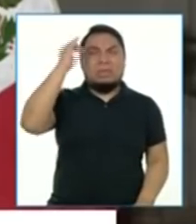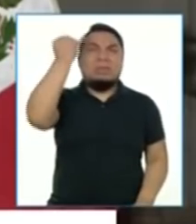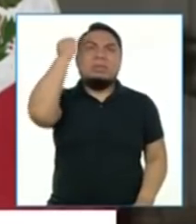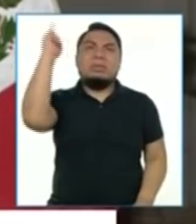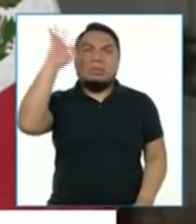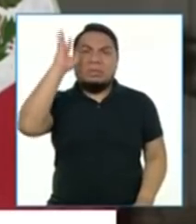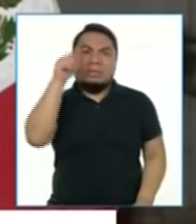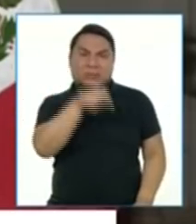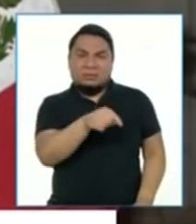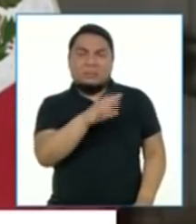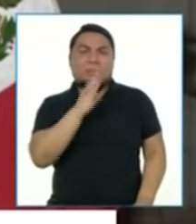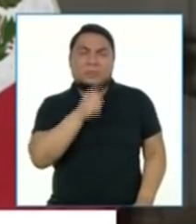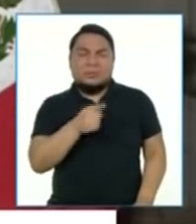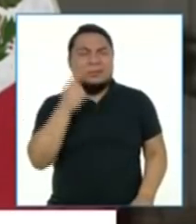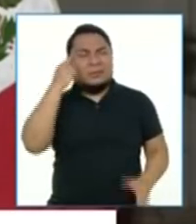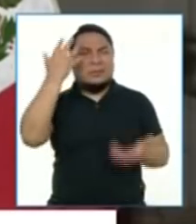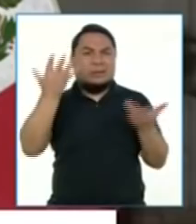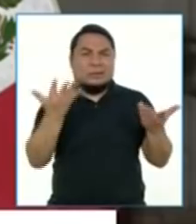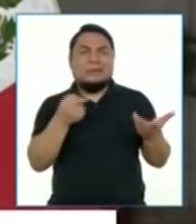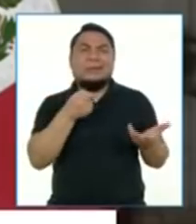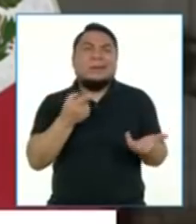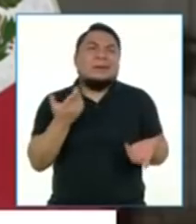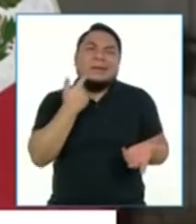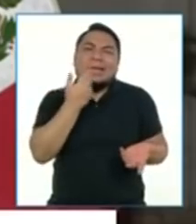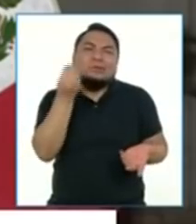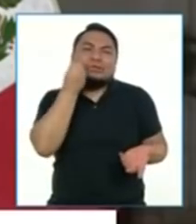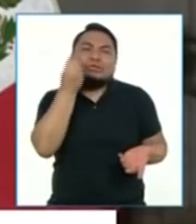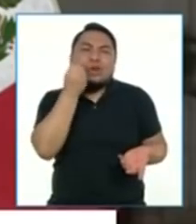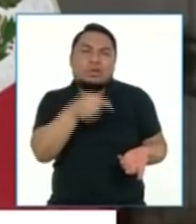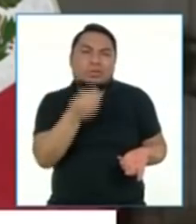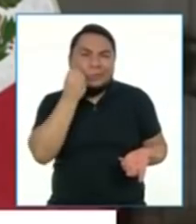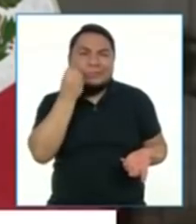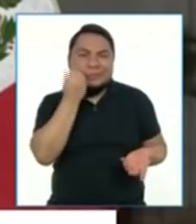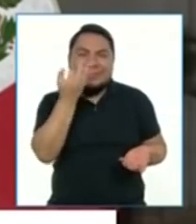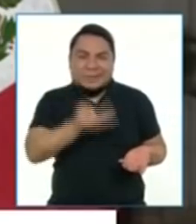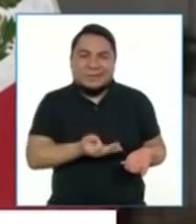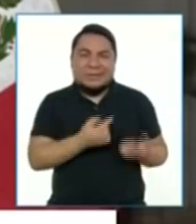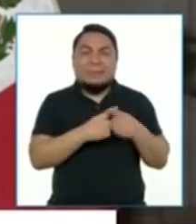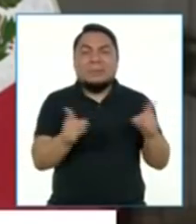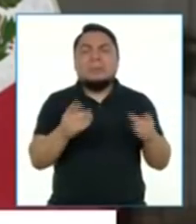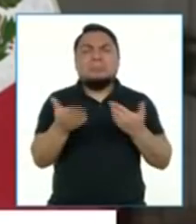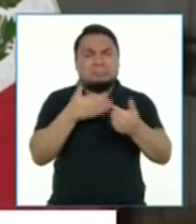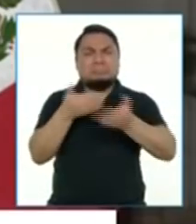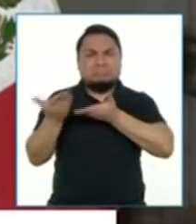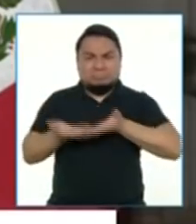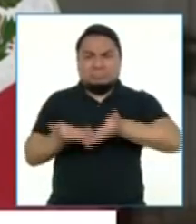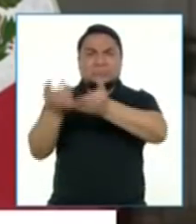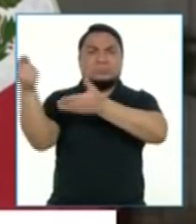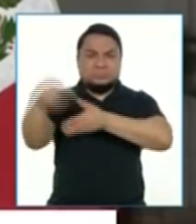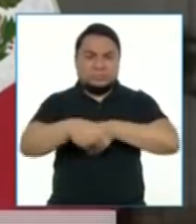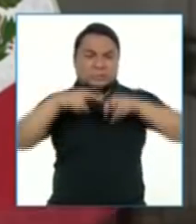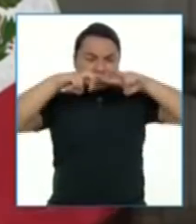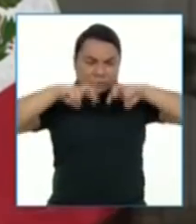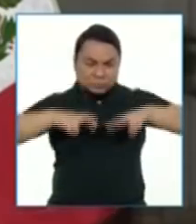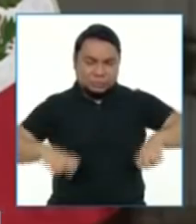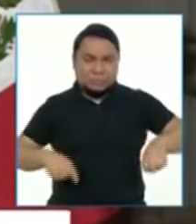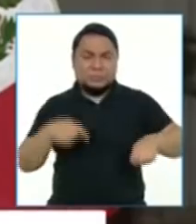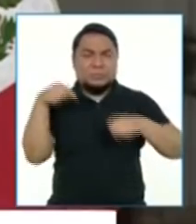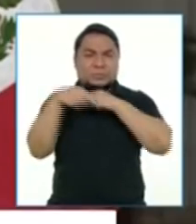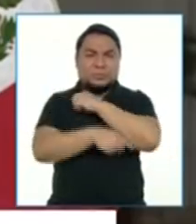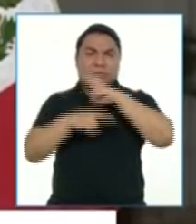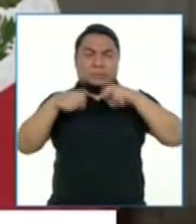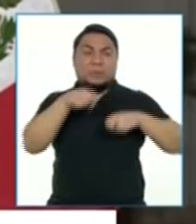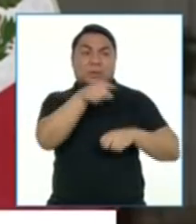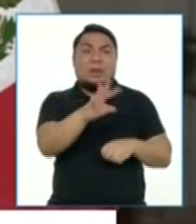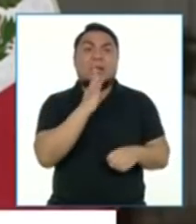queda claro que el presidente está respondiendo contra principalmente un pp y acción